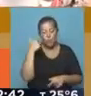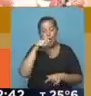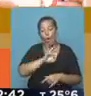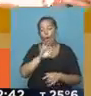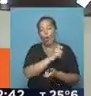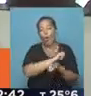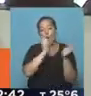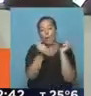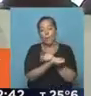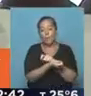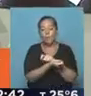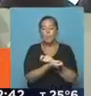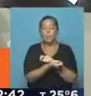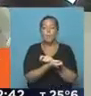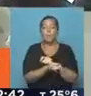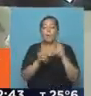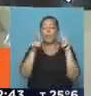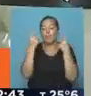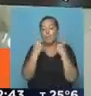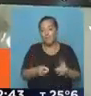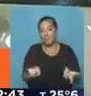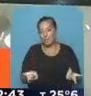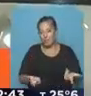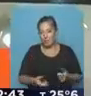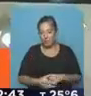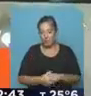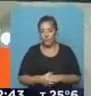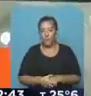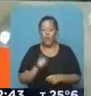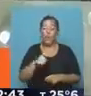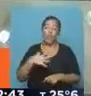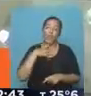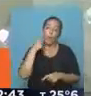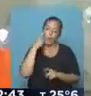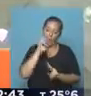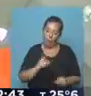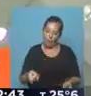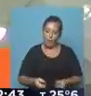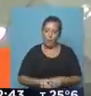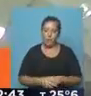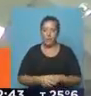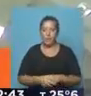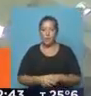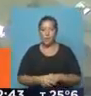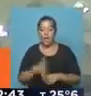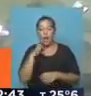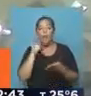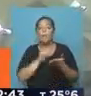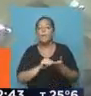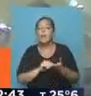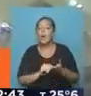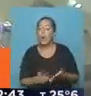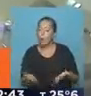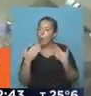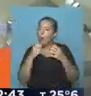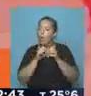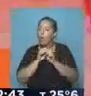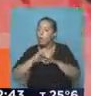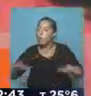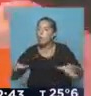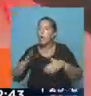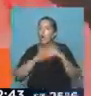esto en una cuestión diferente me parece que eso todavía no lo estamos viendo est perd un agregado La pregunta es uno puede expandir la obra